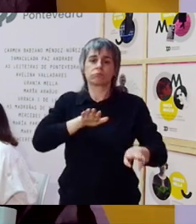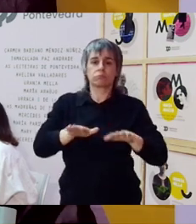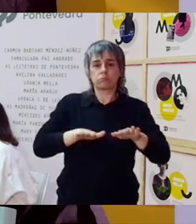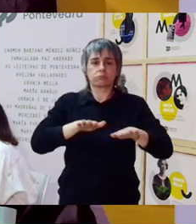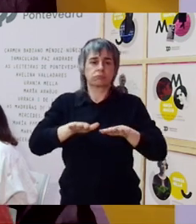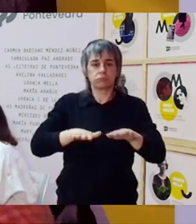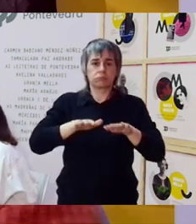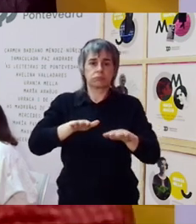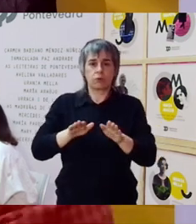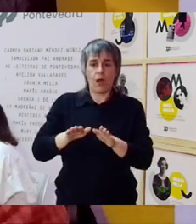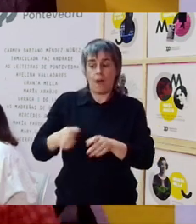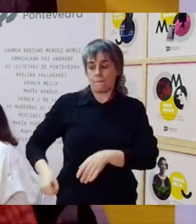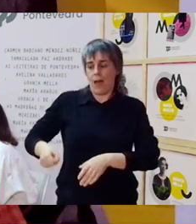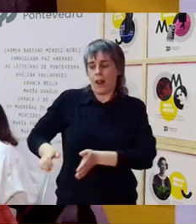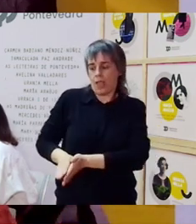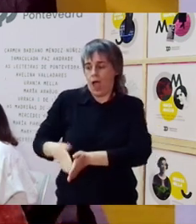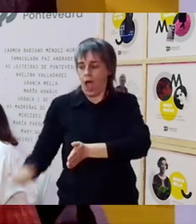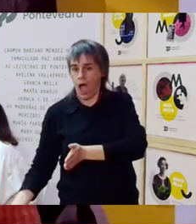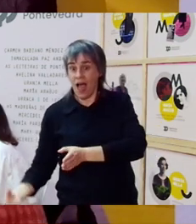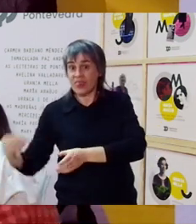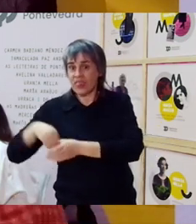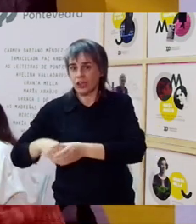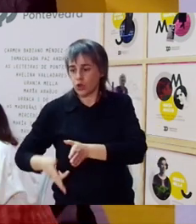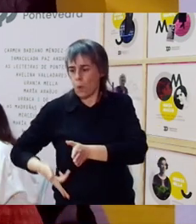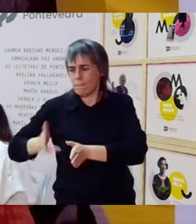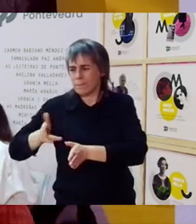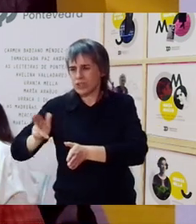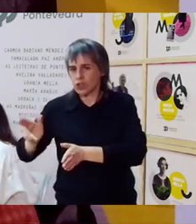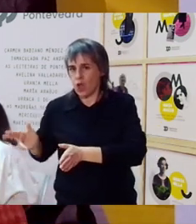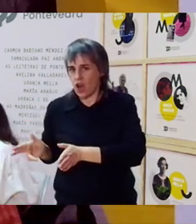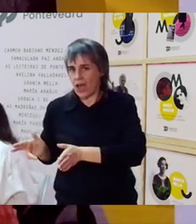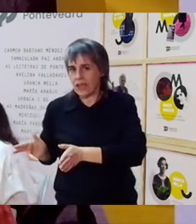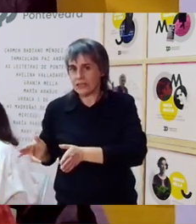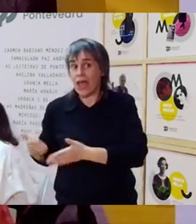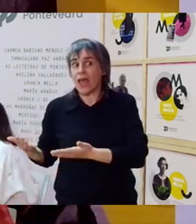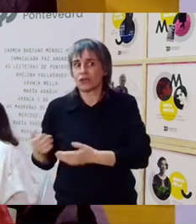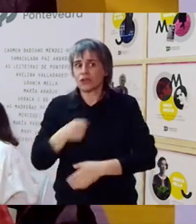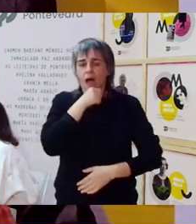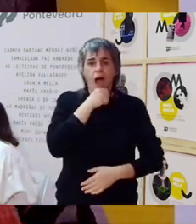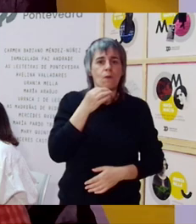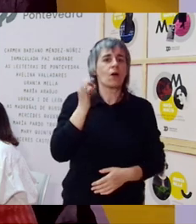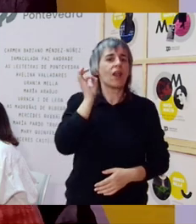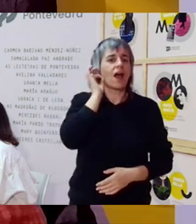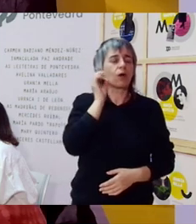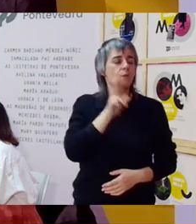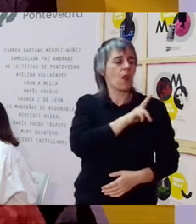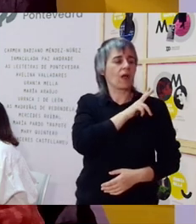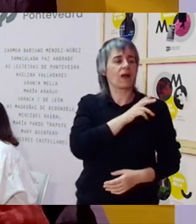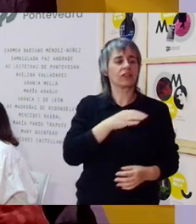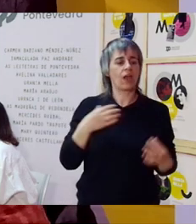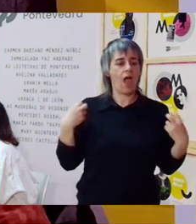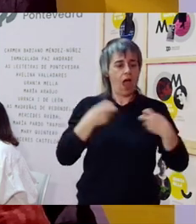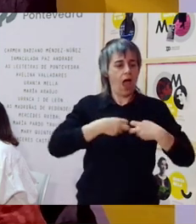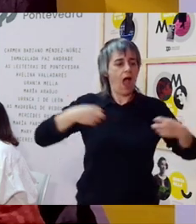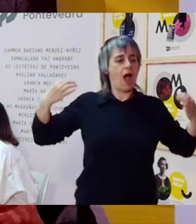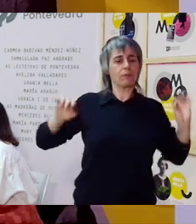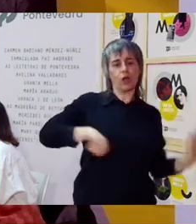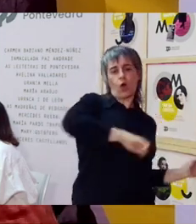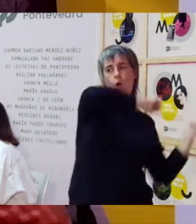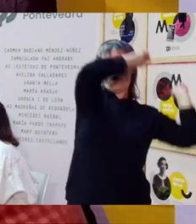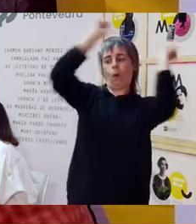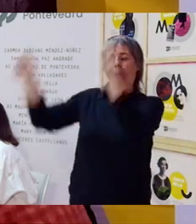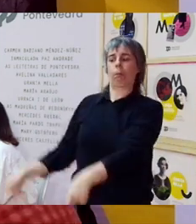armas. Entonces, ela, moi elegante, sacou o abrigo, lanzou no encima da maleta, quedaron todos pasmaos mirando pa